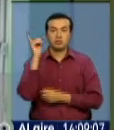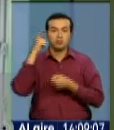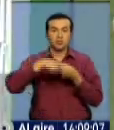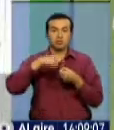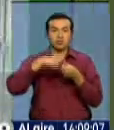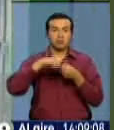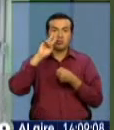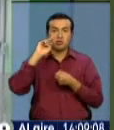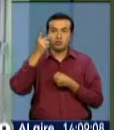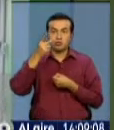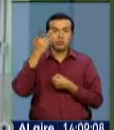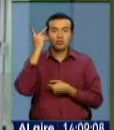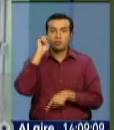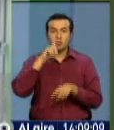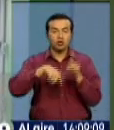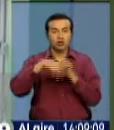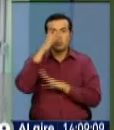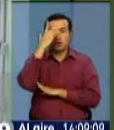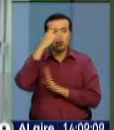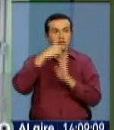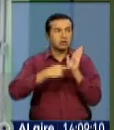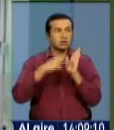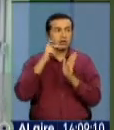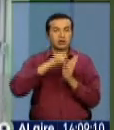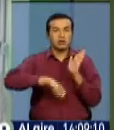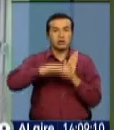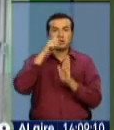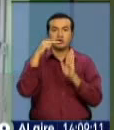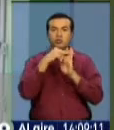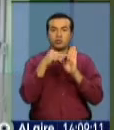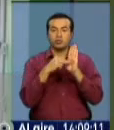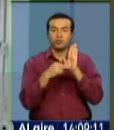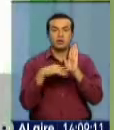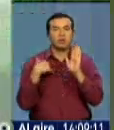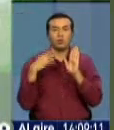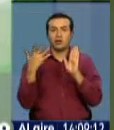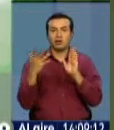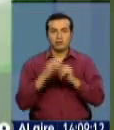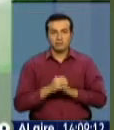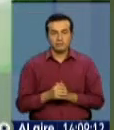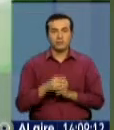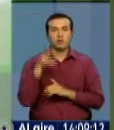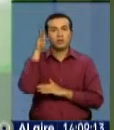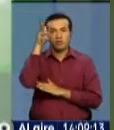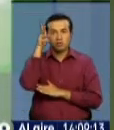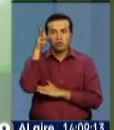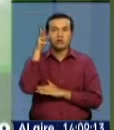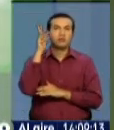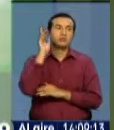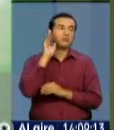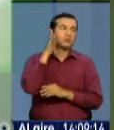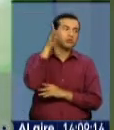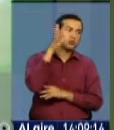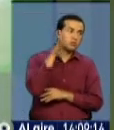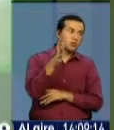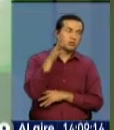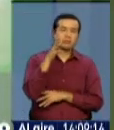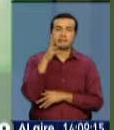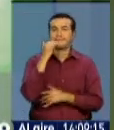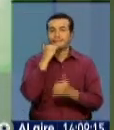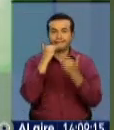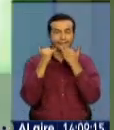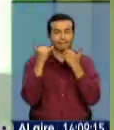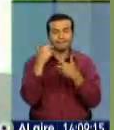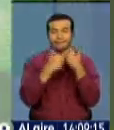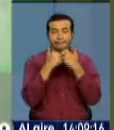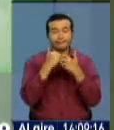matricularse al siguiente ciclo, puesto que no se les ha registrado sus calificaciones en el sistema de acreditación. Tenemos docentes, luego no tenemos docentes. Es una cuestión